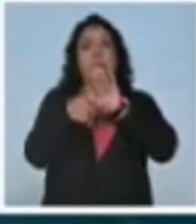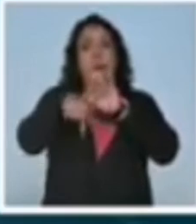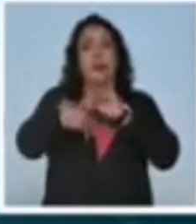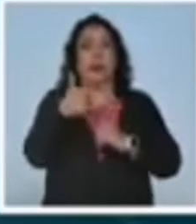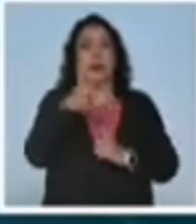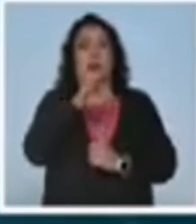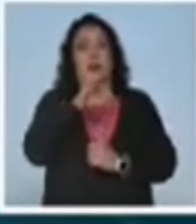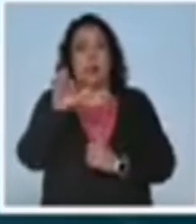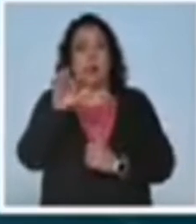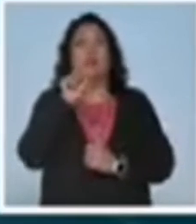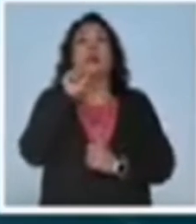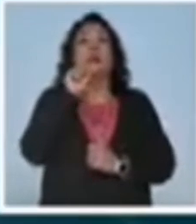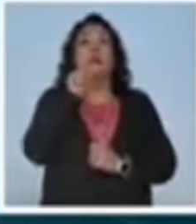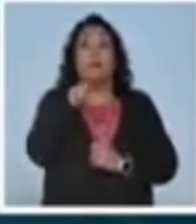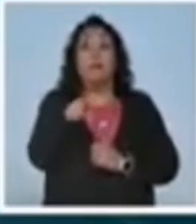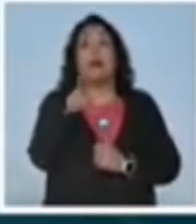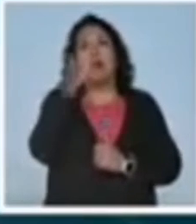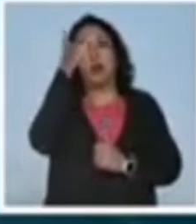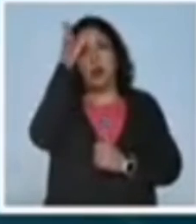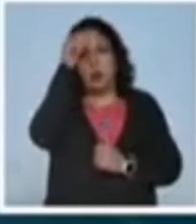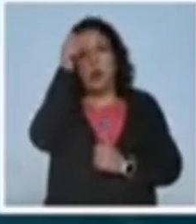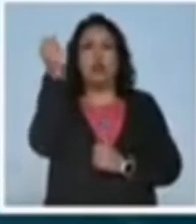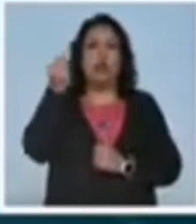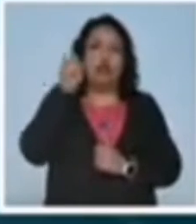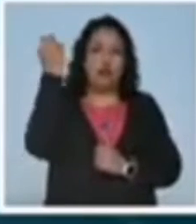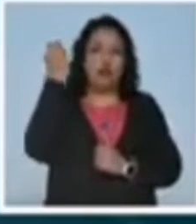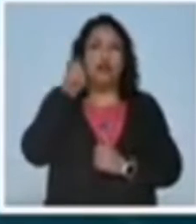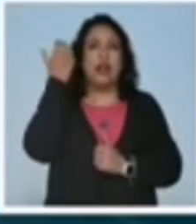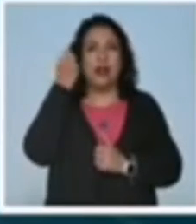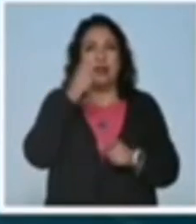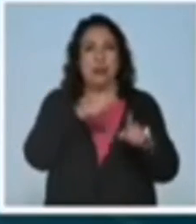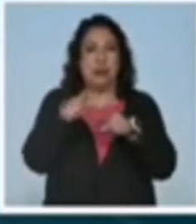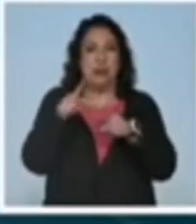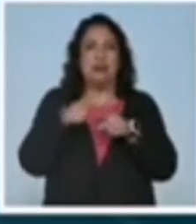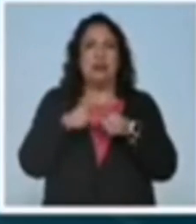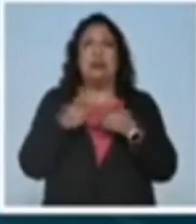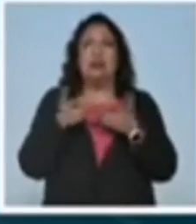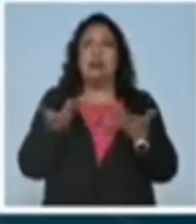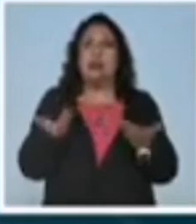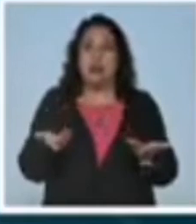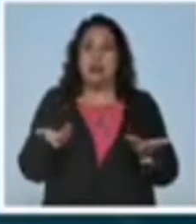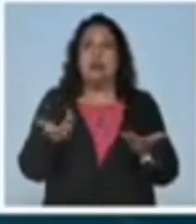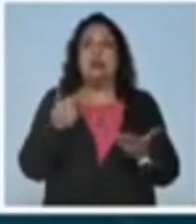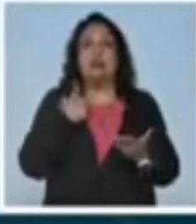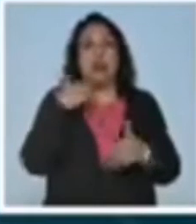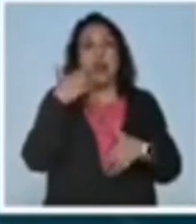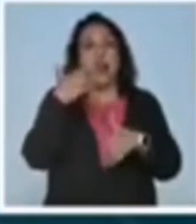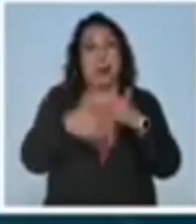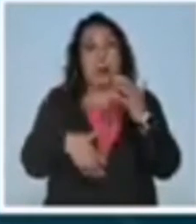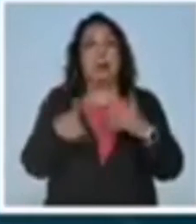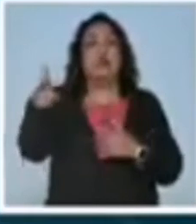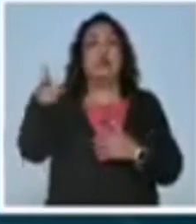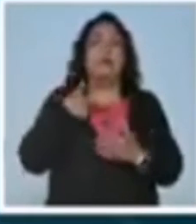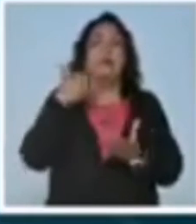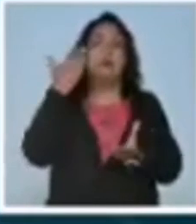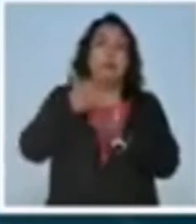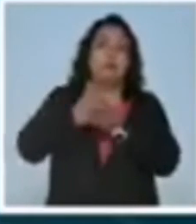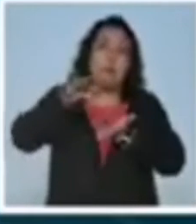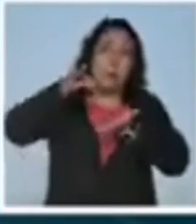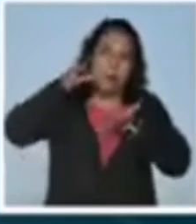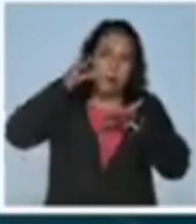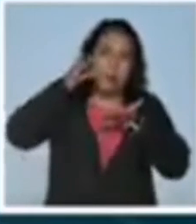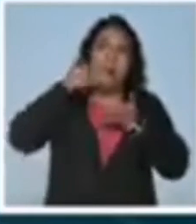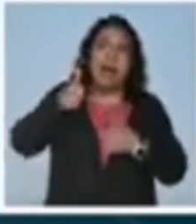GIF, pero también de los convenios y conferencias que se están realizando. Así que bueno, yo me despido porque me voy a echar unos tacos aquí atrás